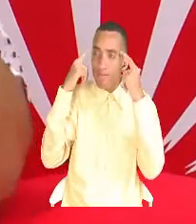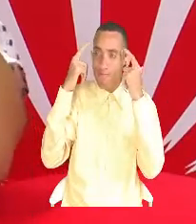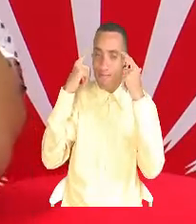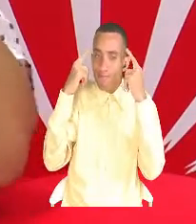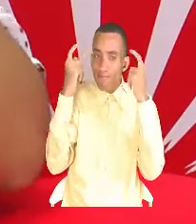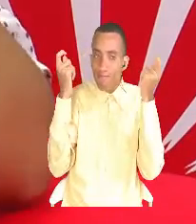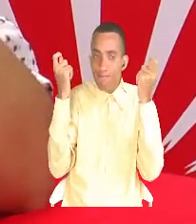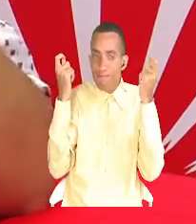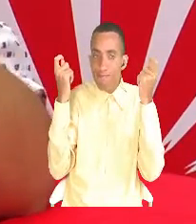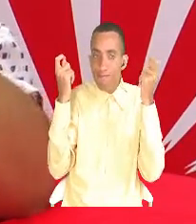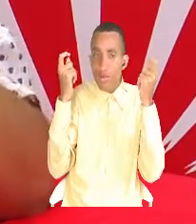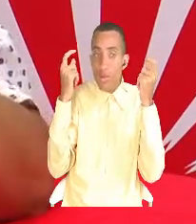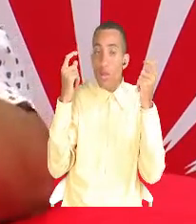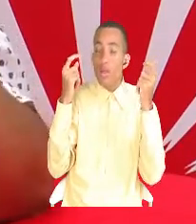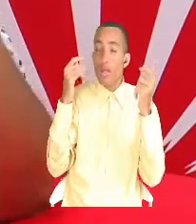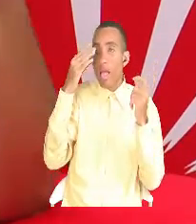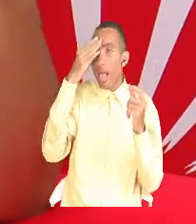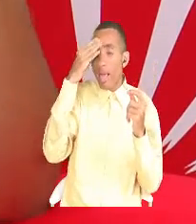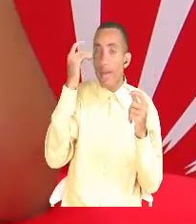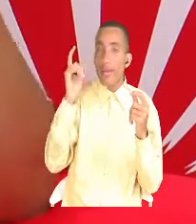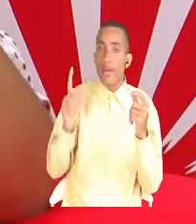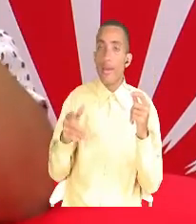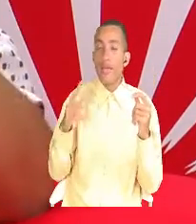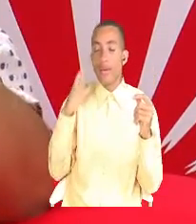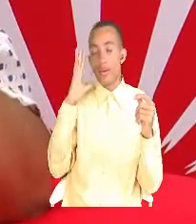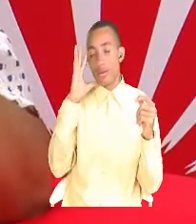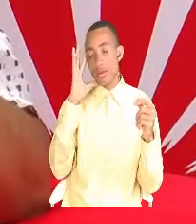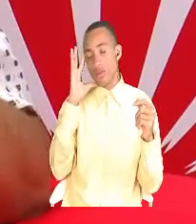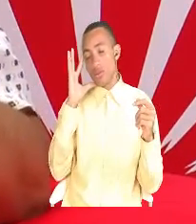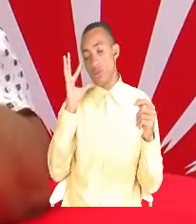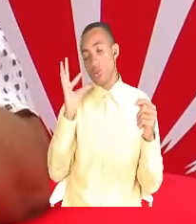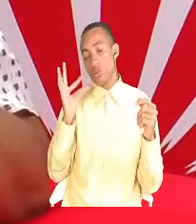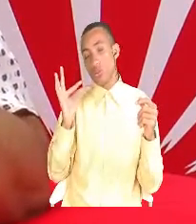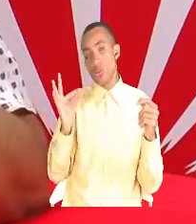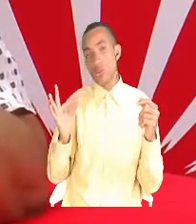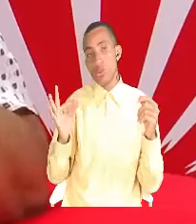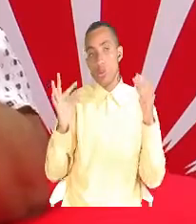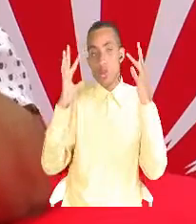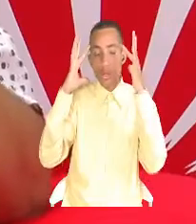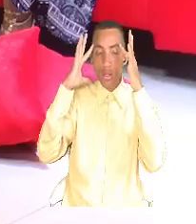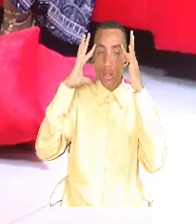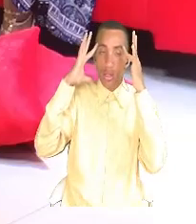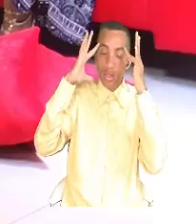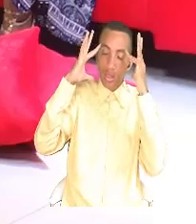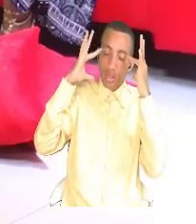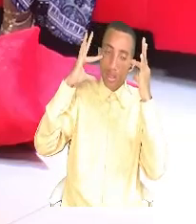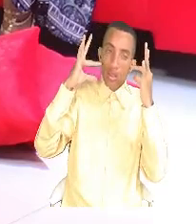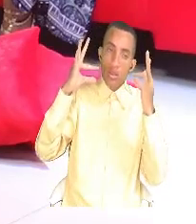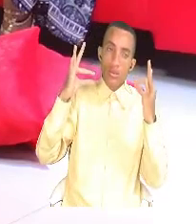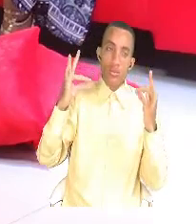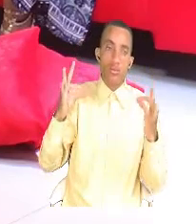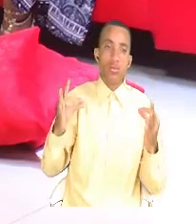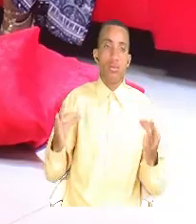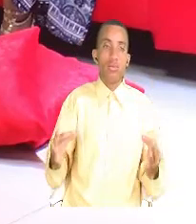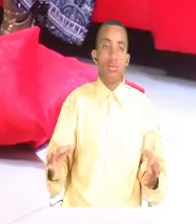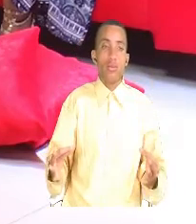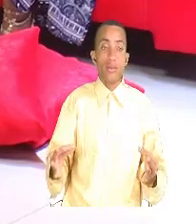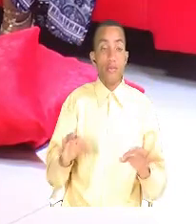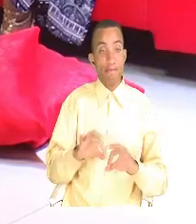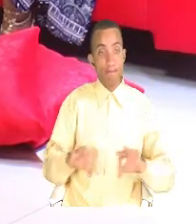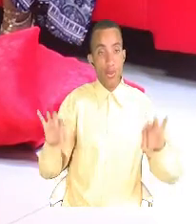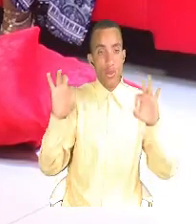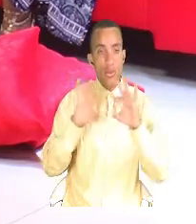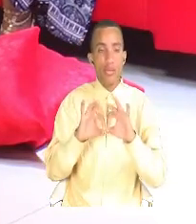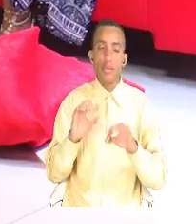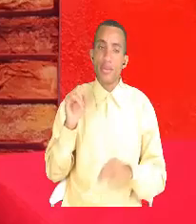se nos olvida que también debemos descansarla, que también debemos relajarla. ¿Cuál es la importancia de hacerlo? Bueno, lo primero que